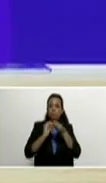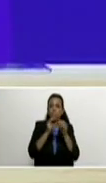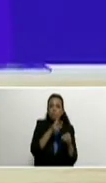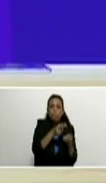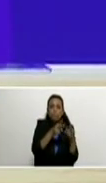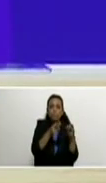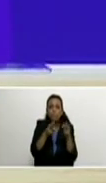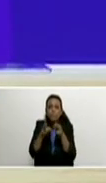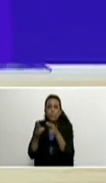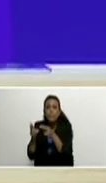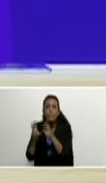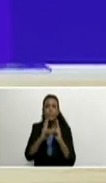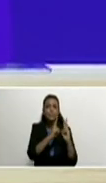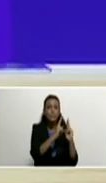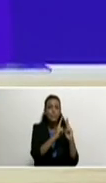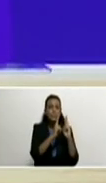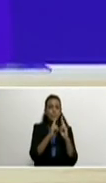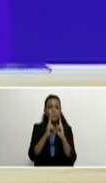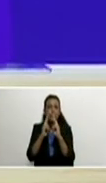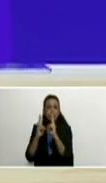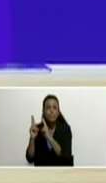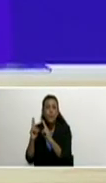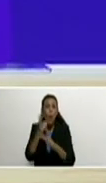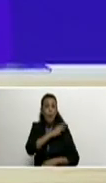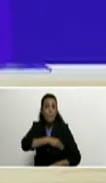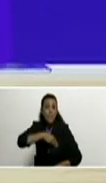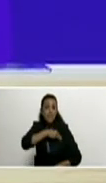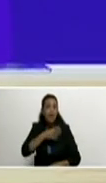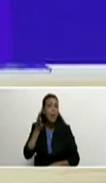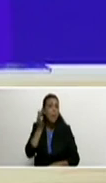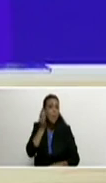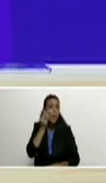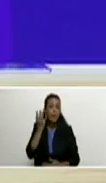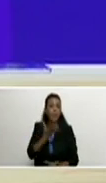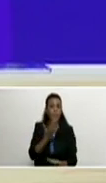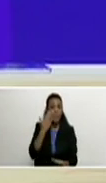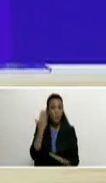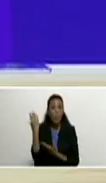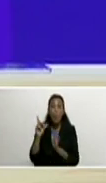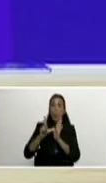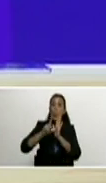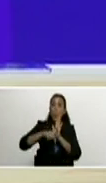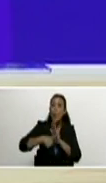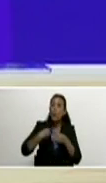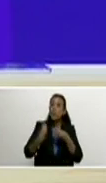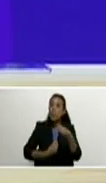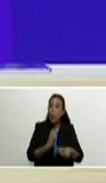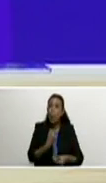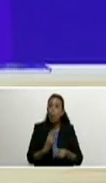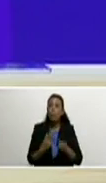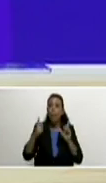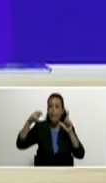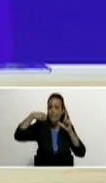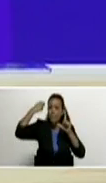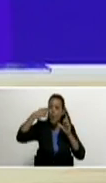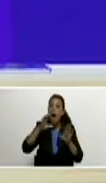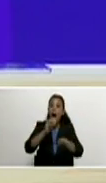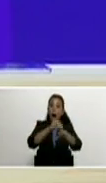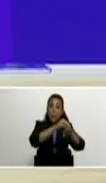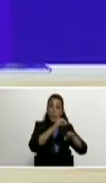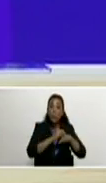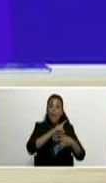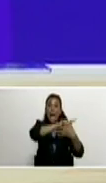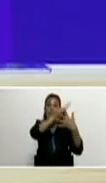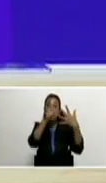el Ministerio de la Mujer sobre la gran misión Venezuela Mujer, y después del video procedemos a anunciar los